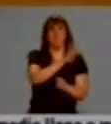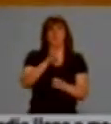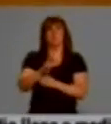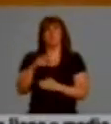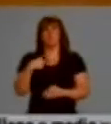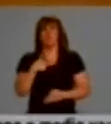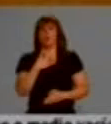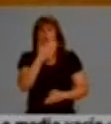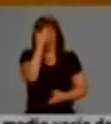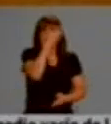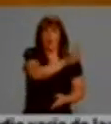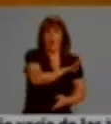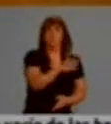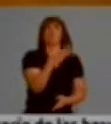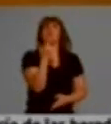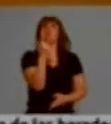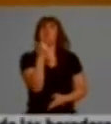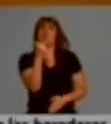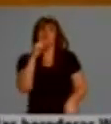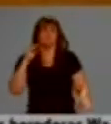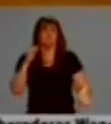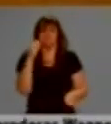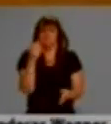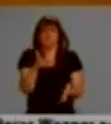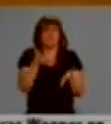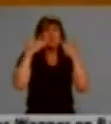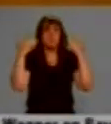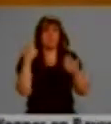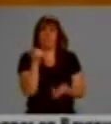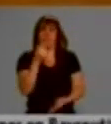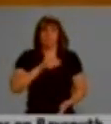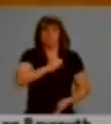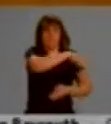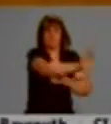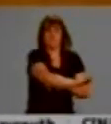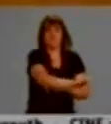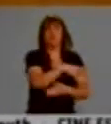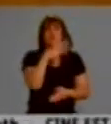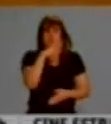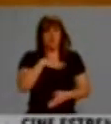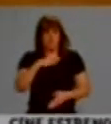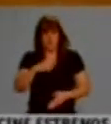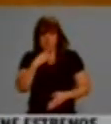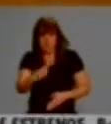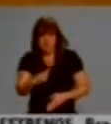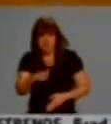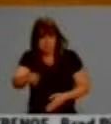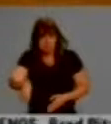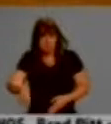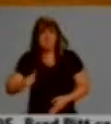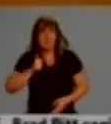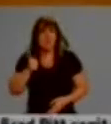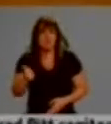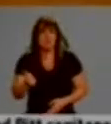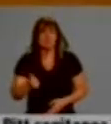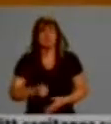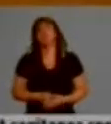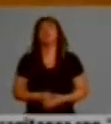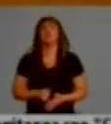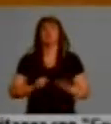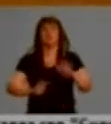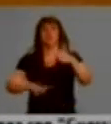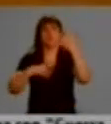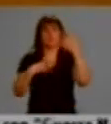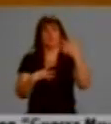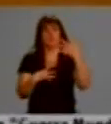donaciones económicas en efectivo? ¿Puede usted afirmar que esa información es falsa?